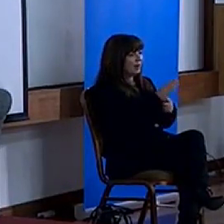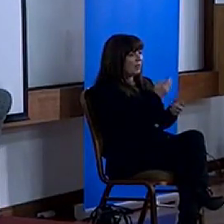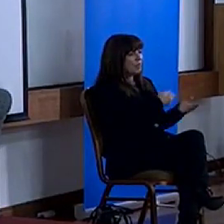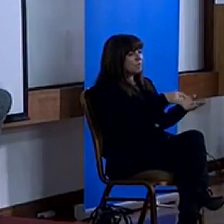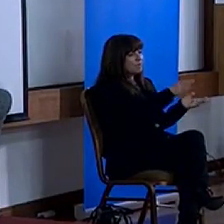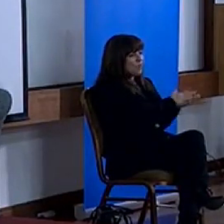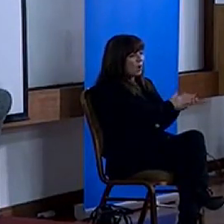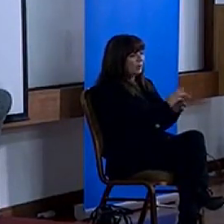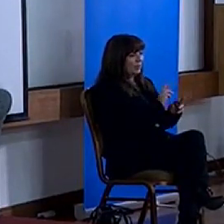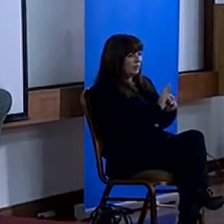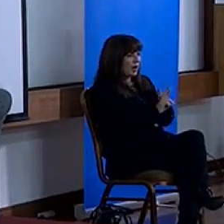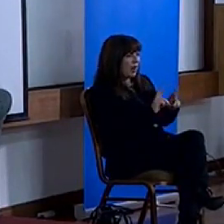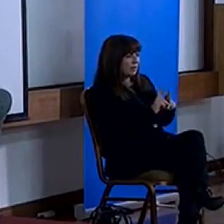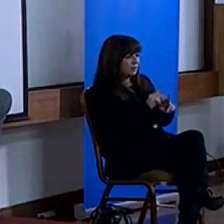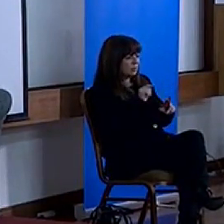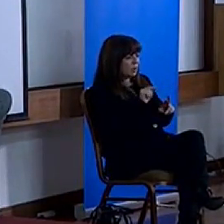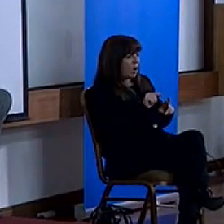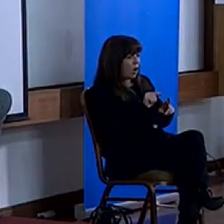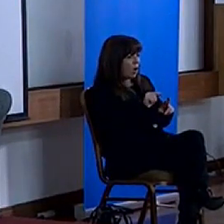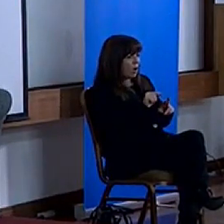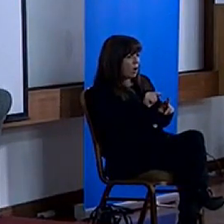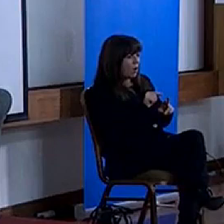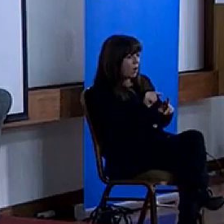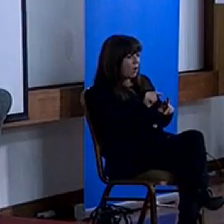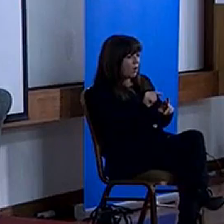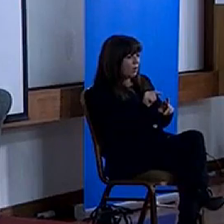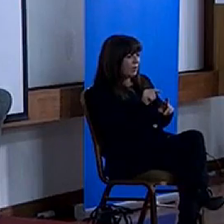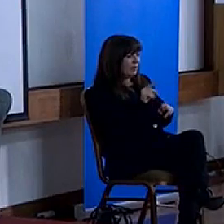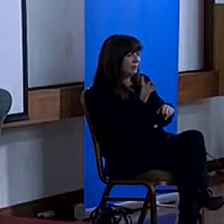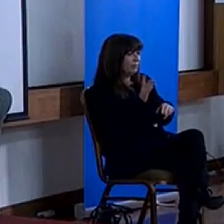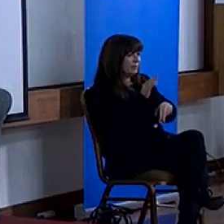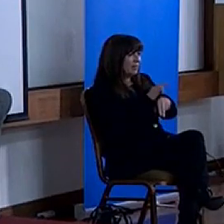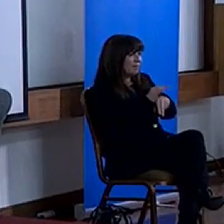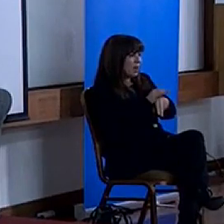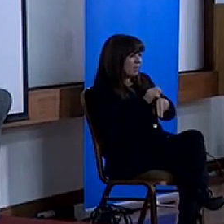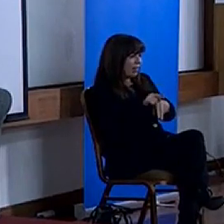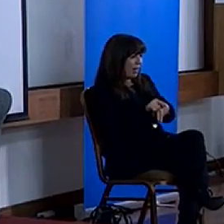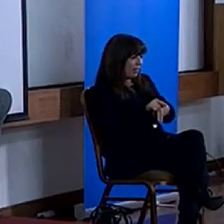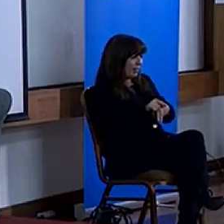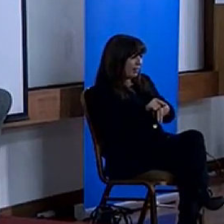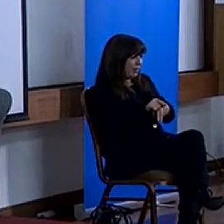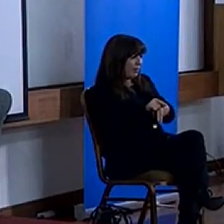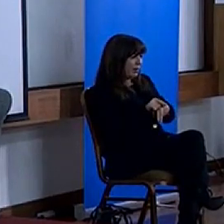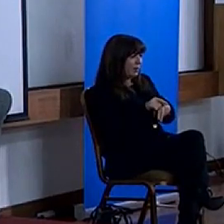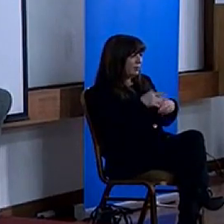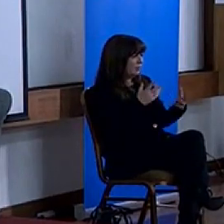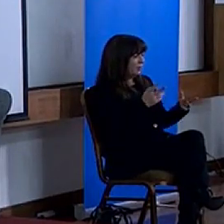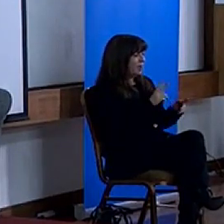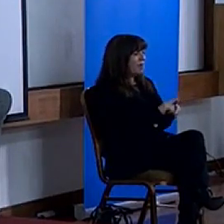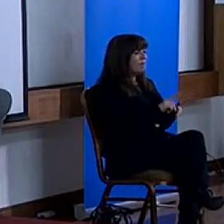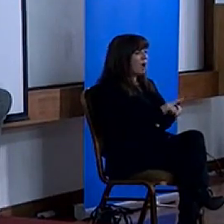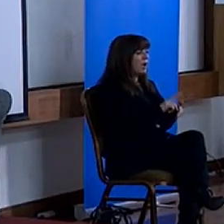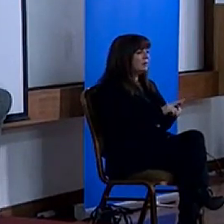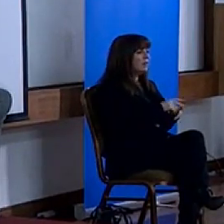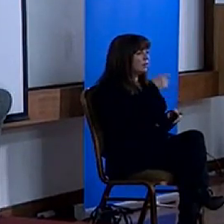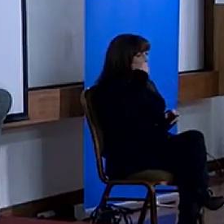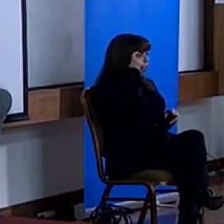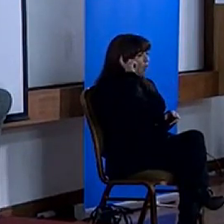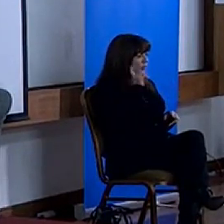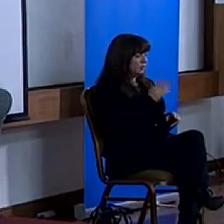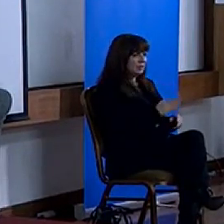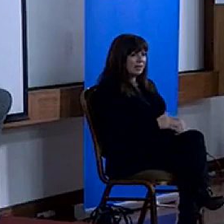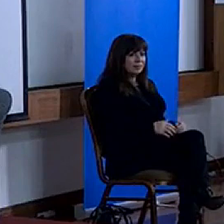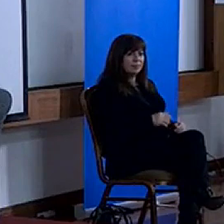quedaban guardados. Hoy día, al menos a partir de los datos, de la data y de la investigación, se va generando conciencia al